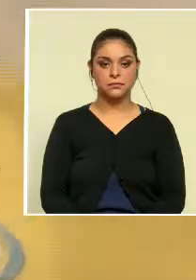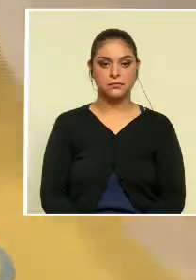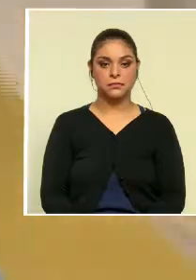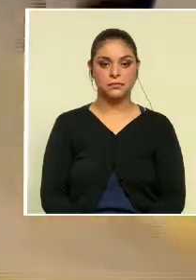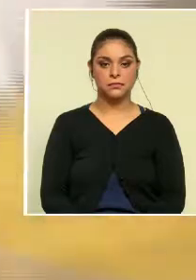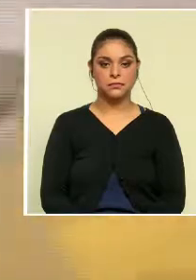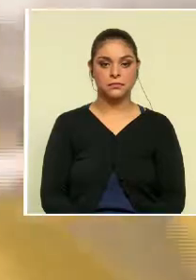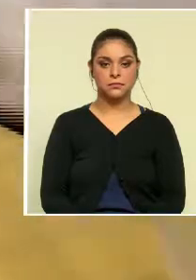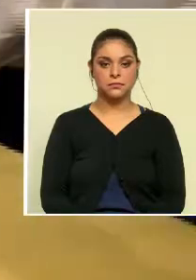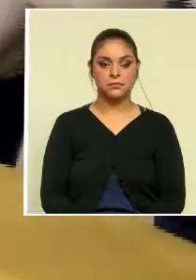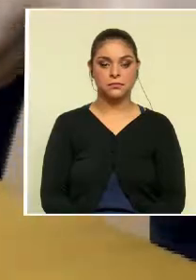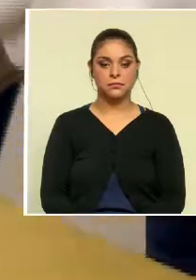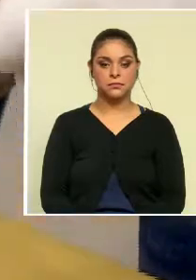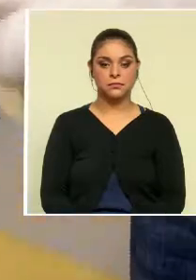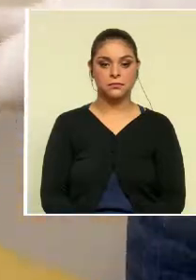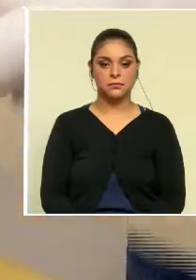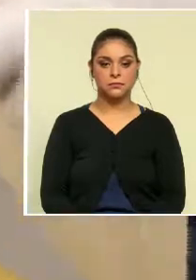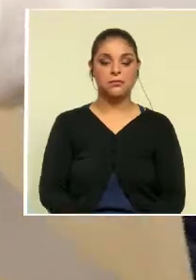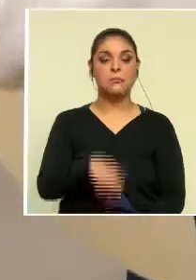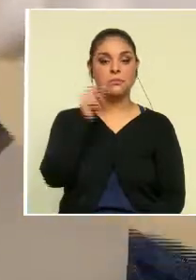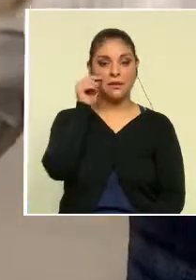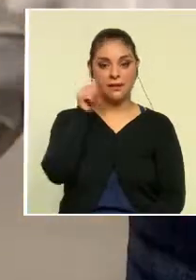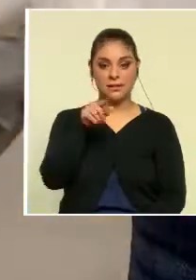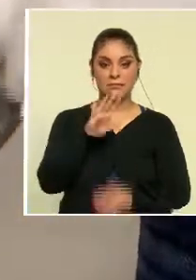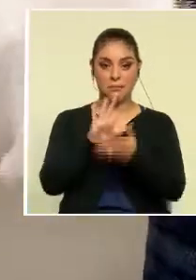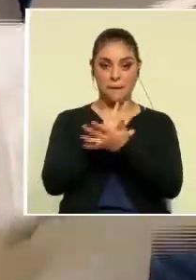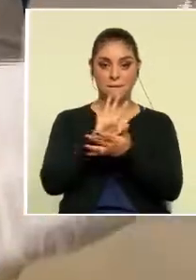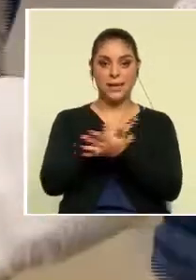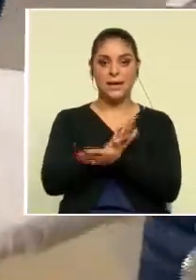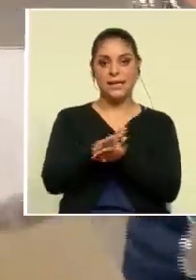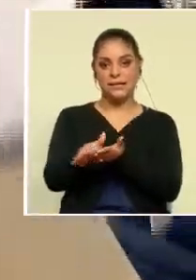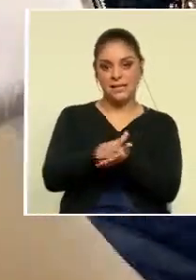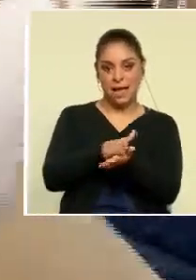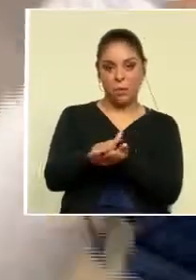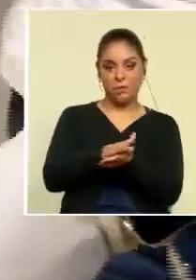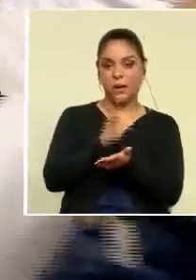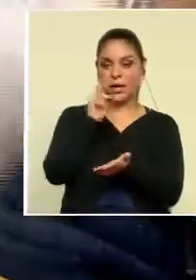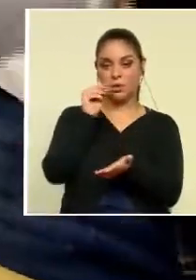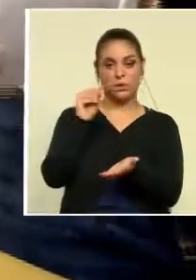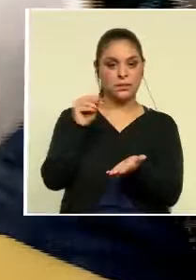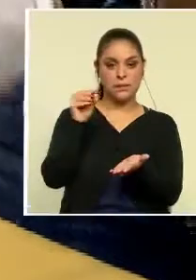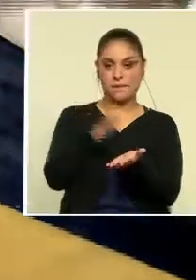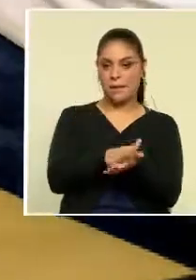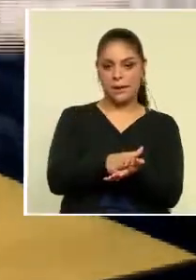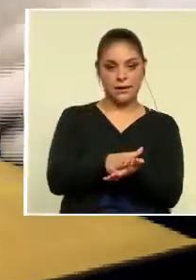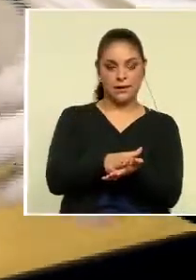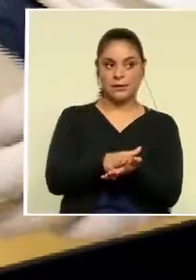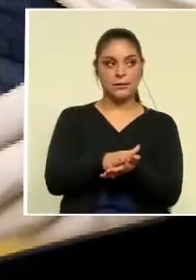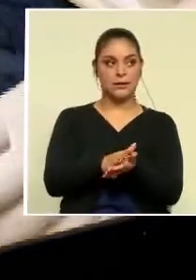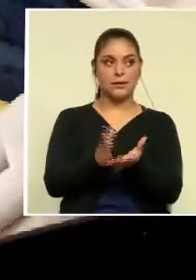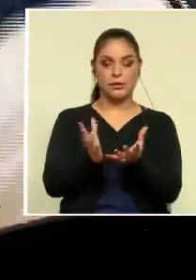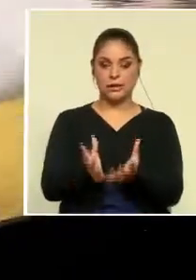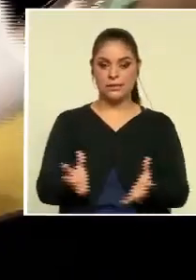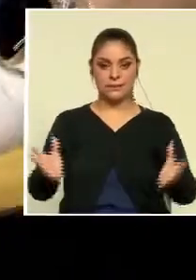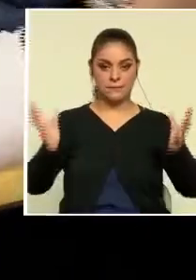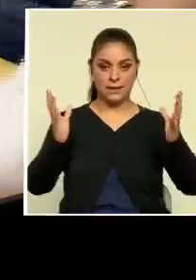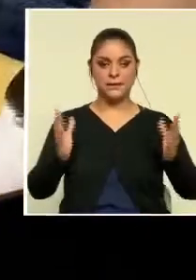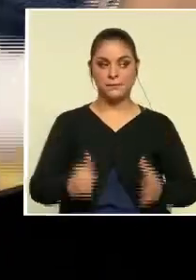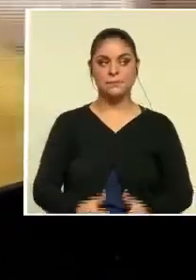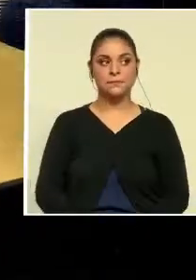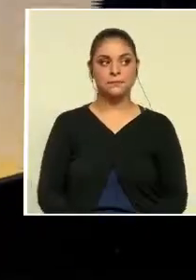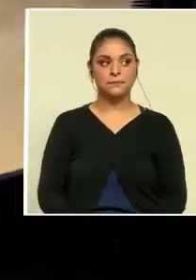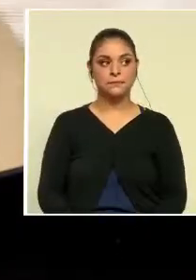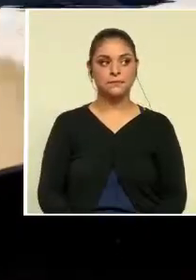vamos a ver vamos a ver este es papel encerado para que no se pegue verdad que nos de pérez ambiente excelente